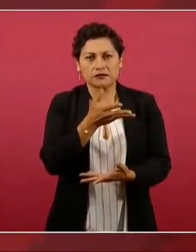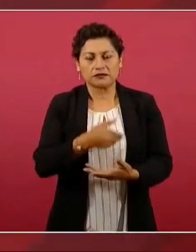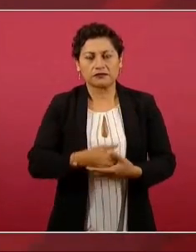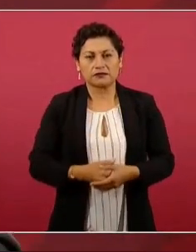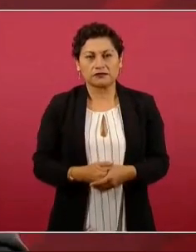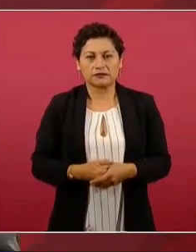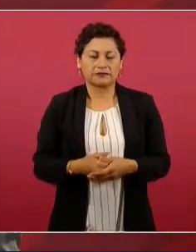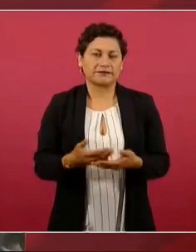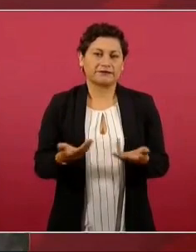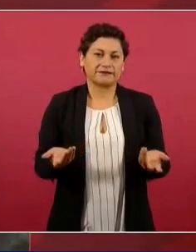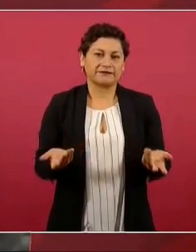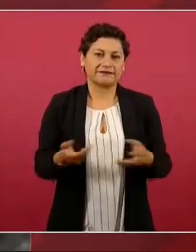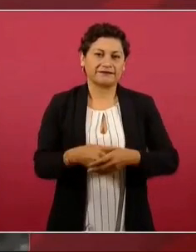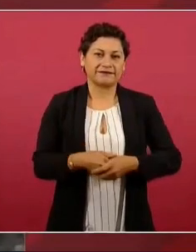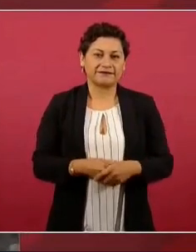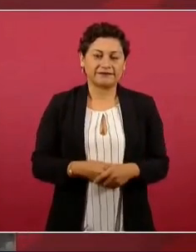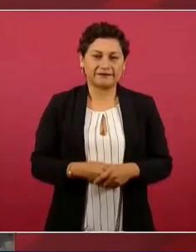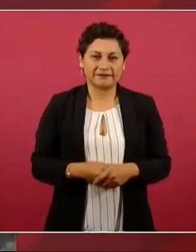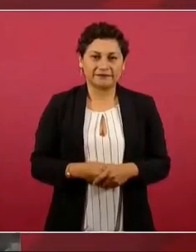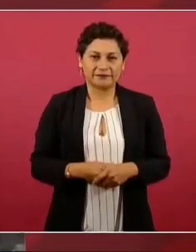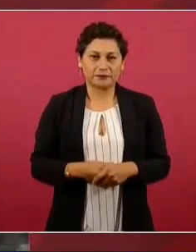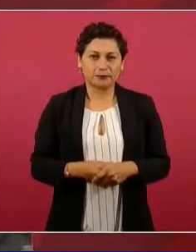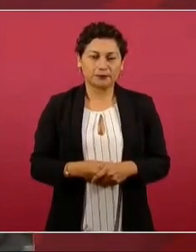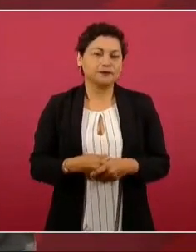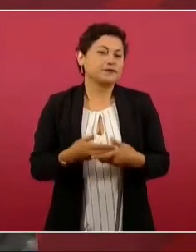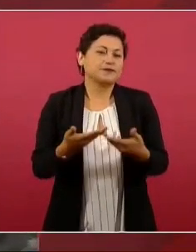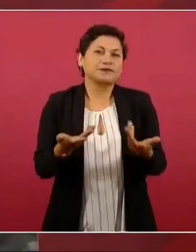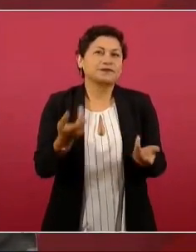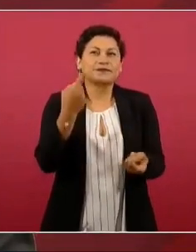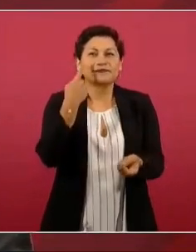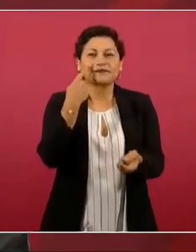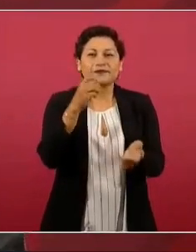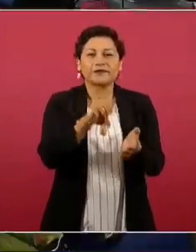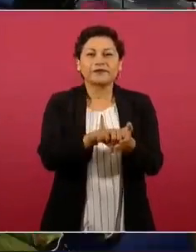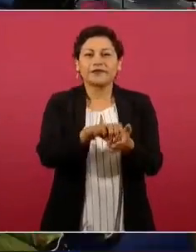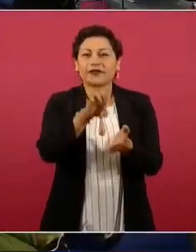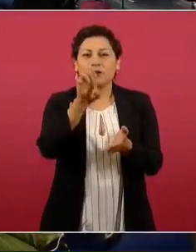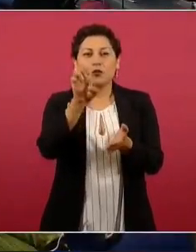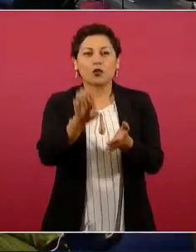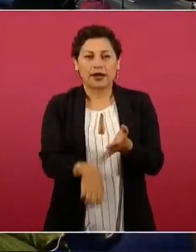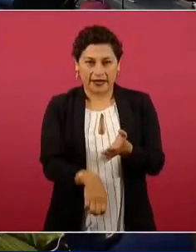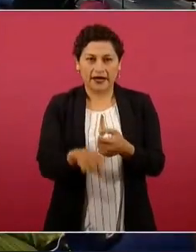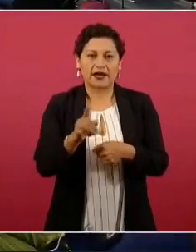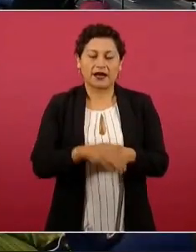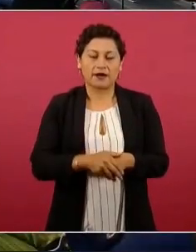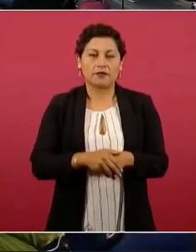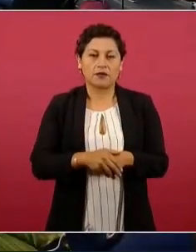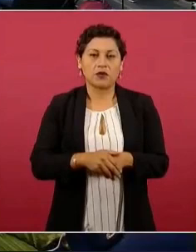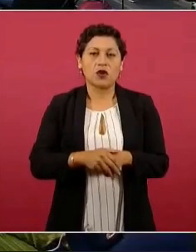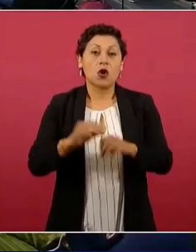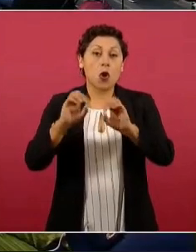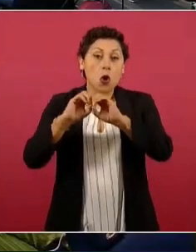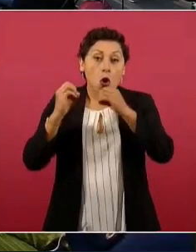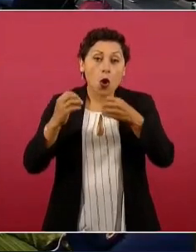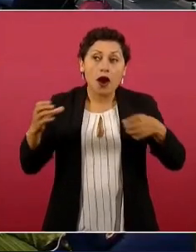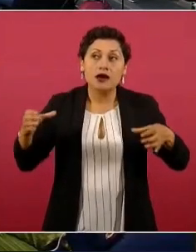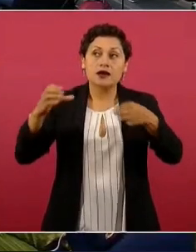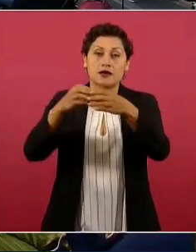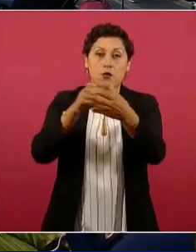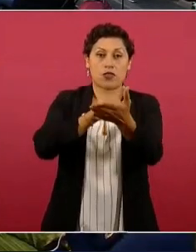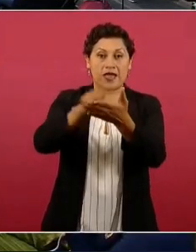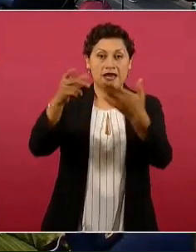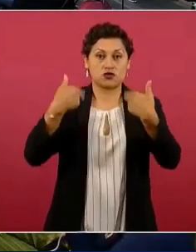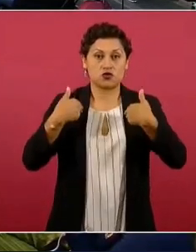Es como si vinieran los de las organizaciones de derechos humanos. A ver,